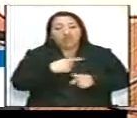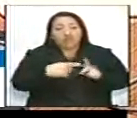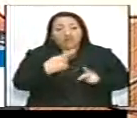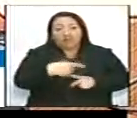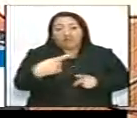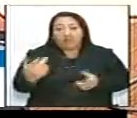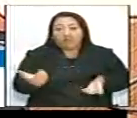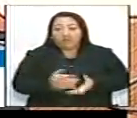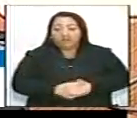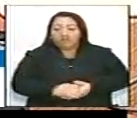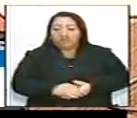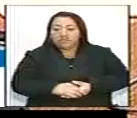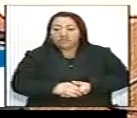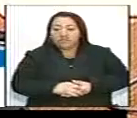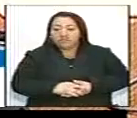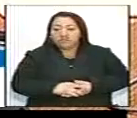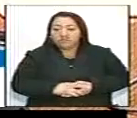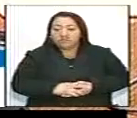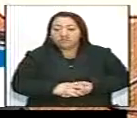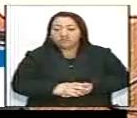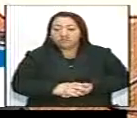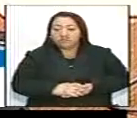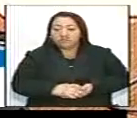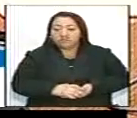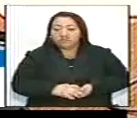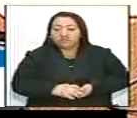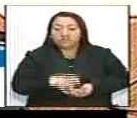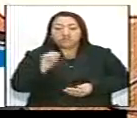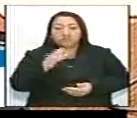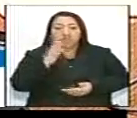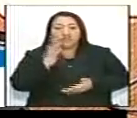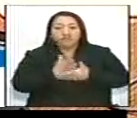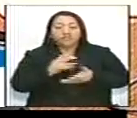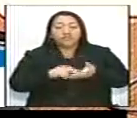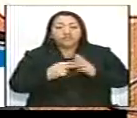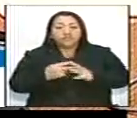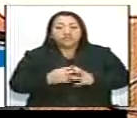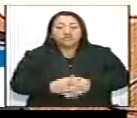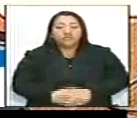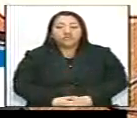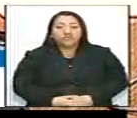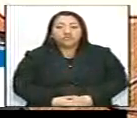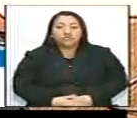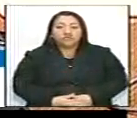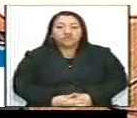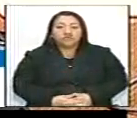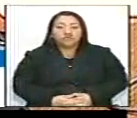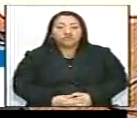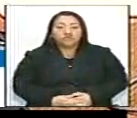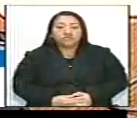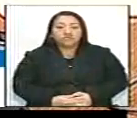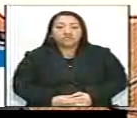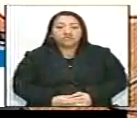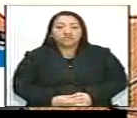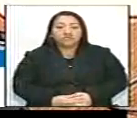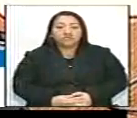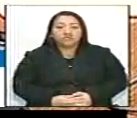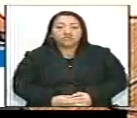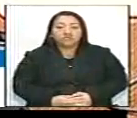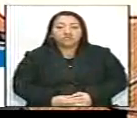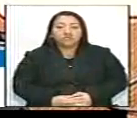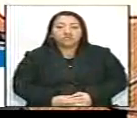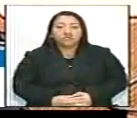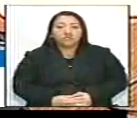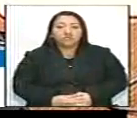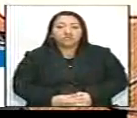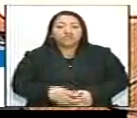Entonces, si bien hay una situación, digamos, a mejorar,